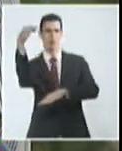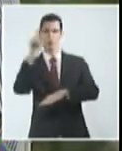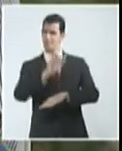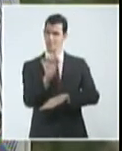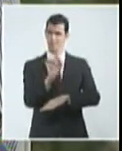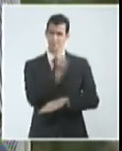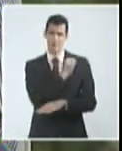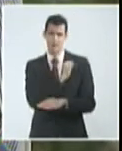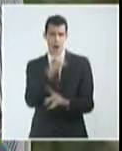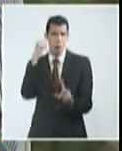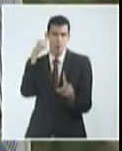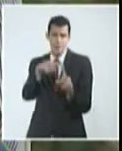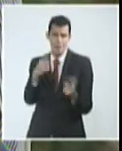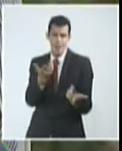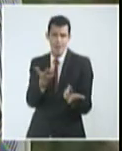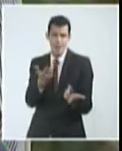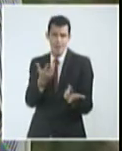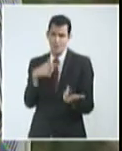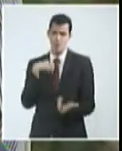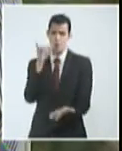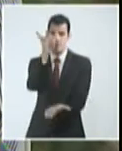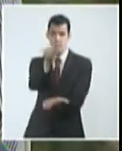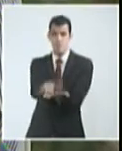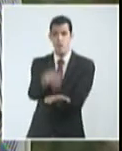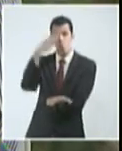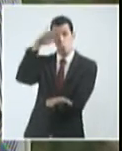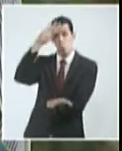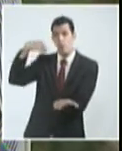vacunarse y poder aprovechar